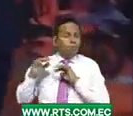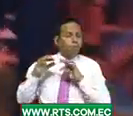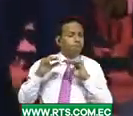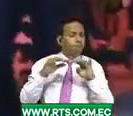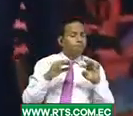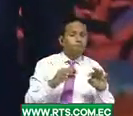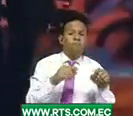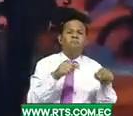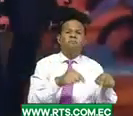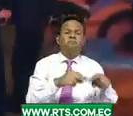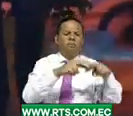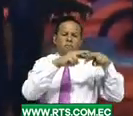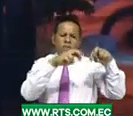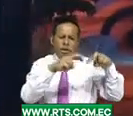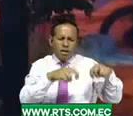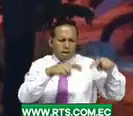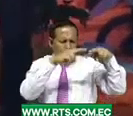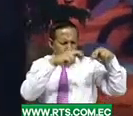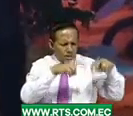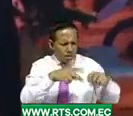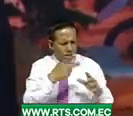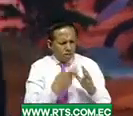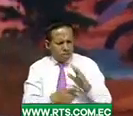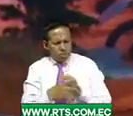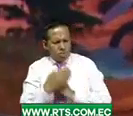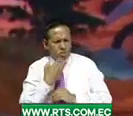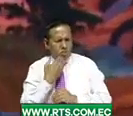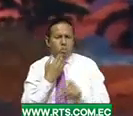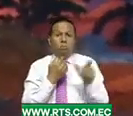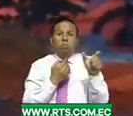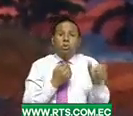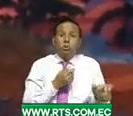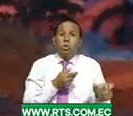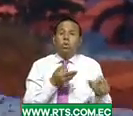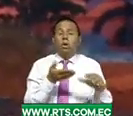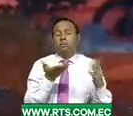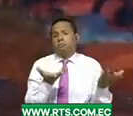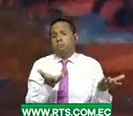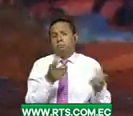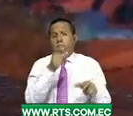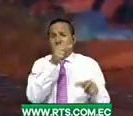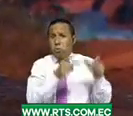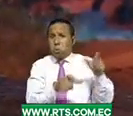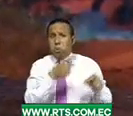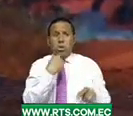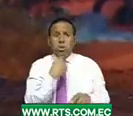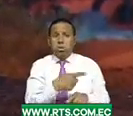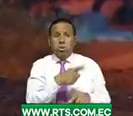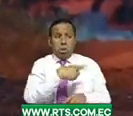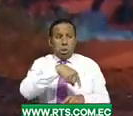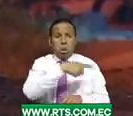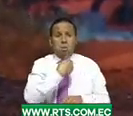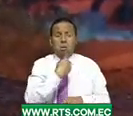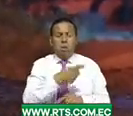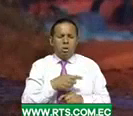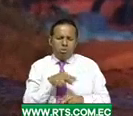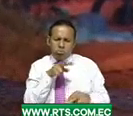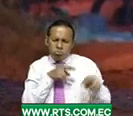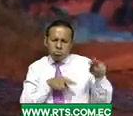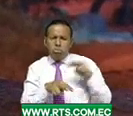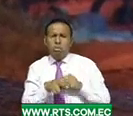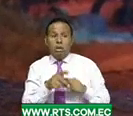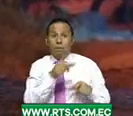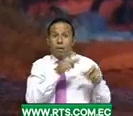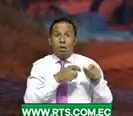están tratando de investigar lo que ha sucedido con un ciudadano a quien, según los habitantes de este populoso sector del noroeste de Guayaquil, que por